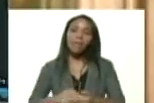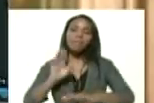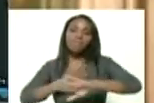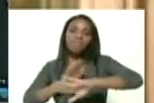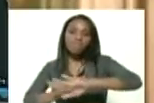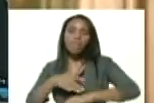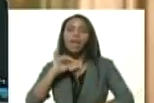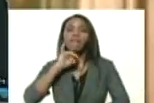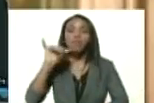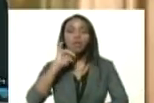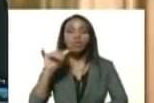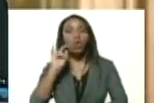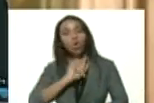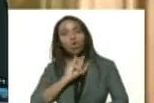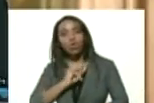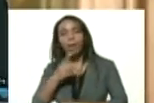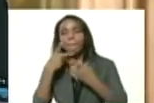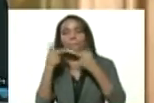públicamente